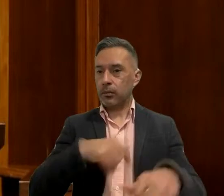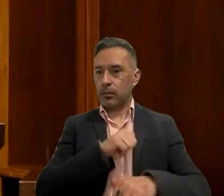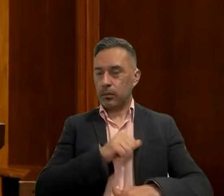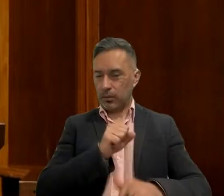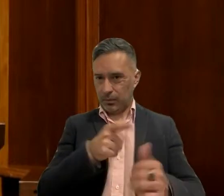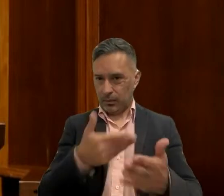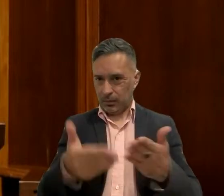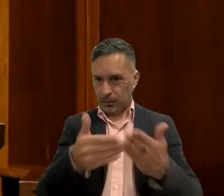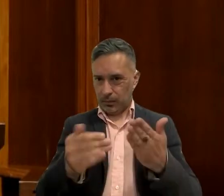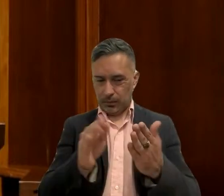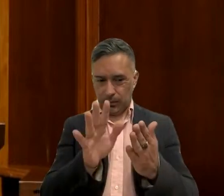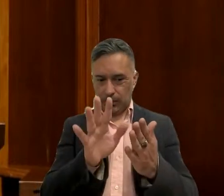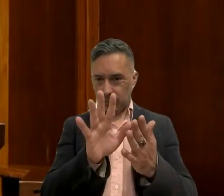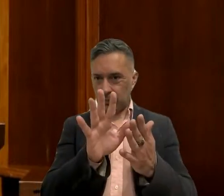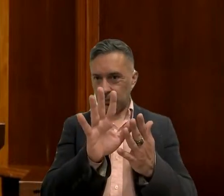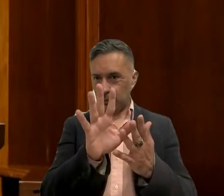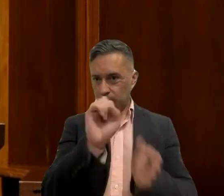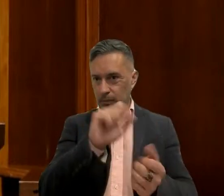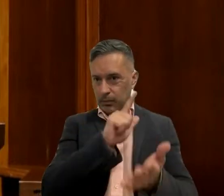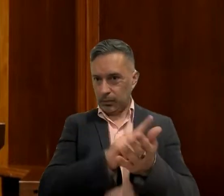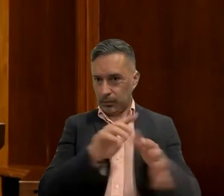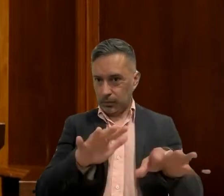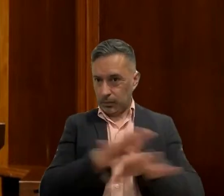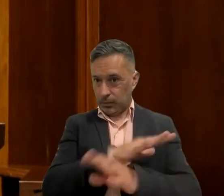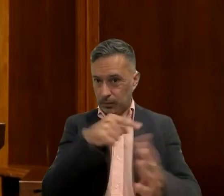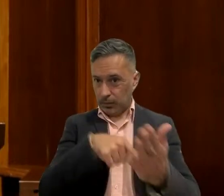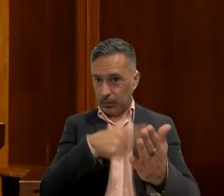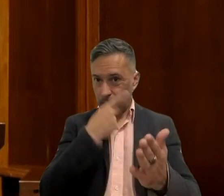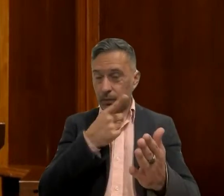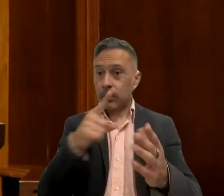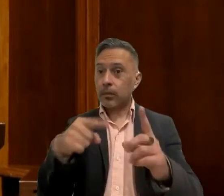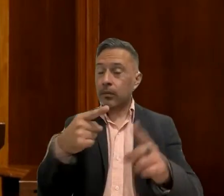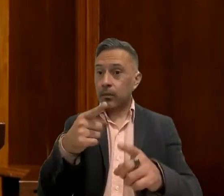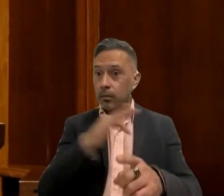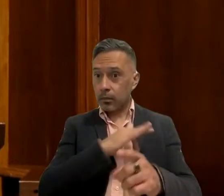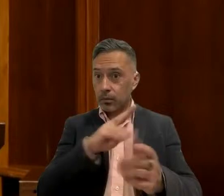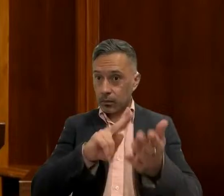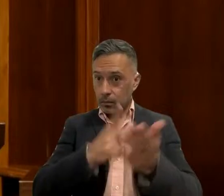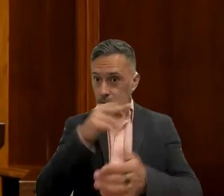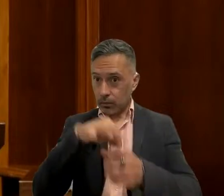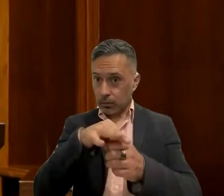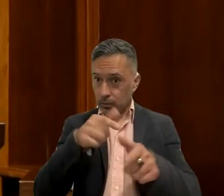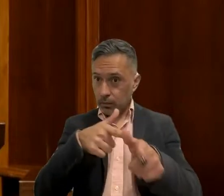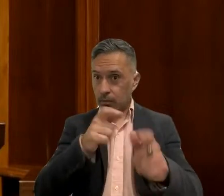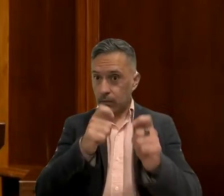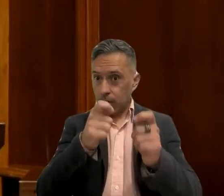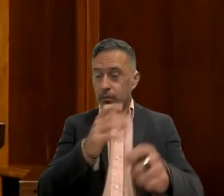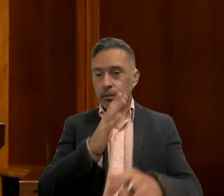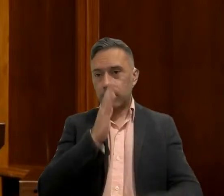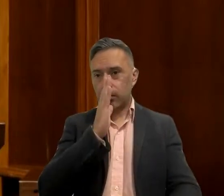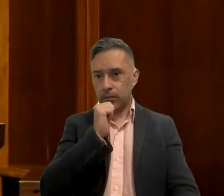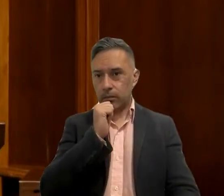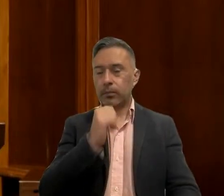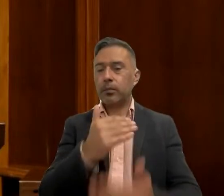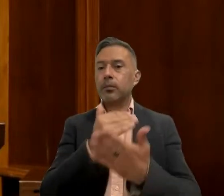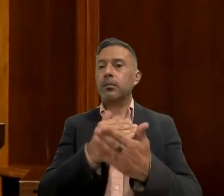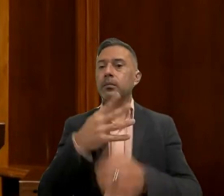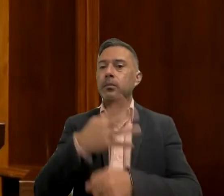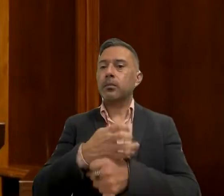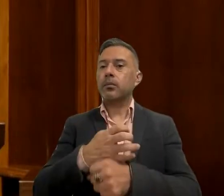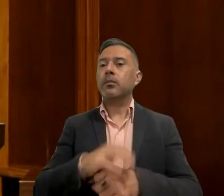presente reforma no podrán postularse para procesos de reelección. Cuarto, la Federación, las